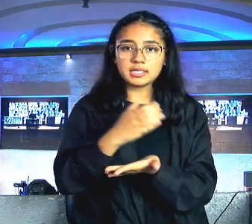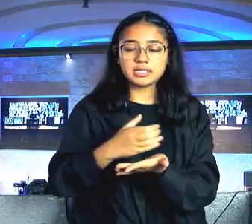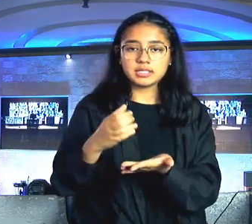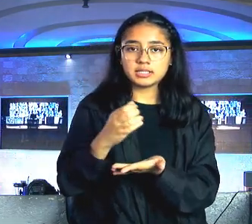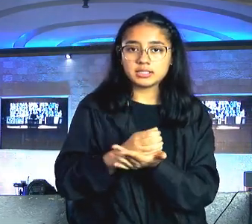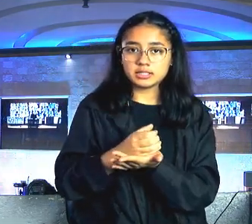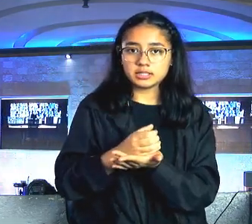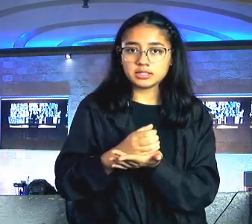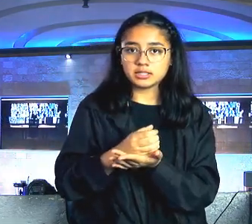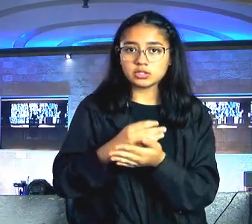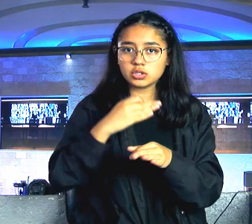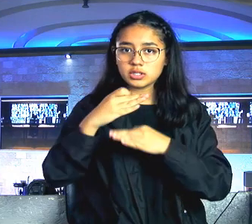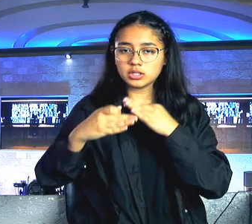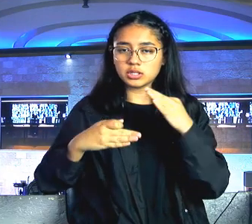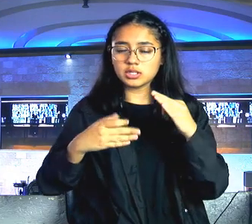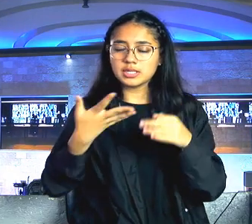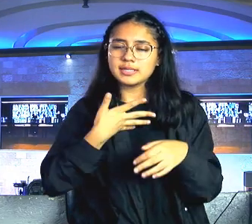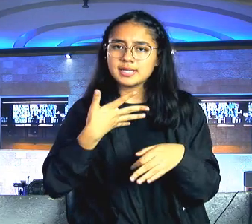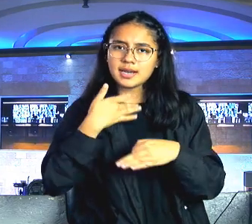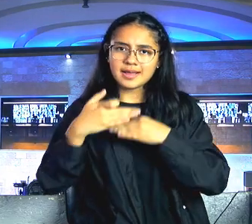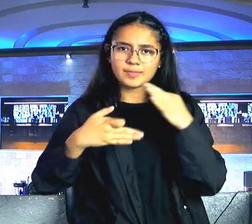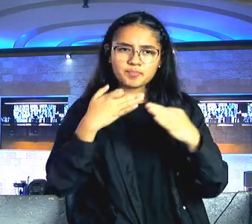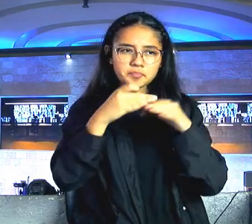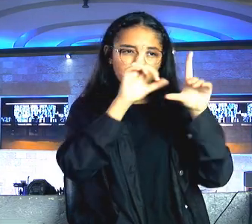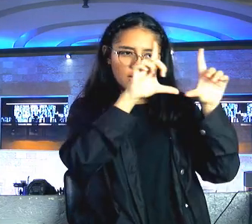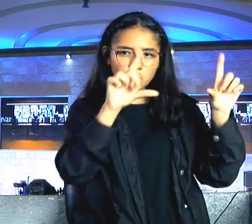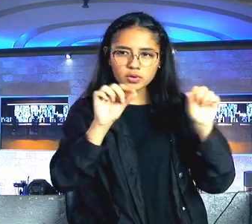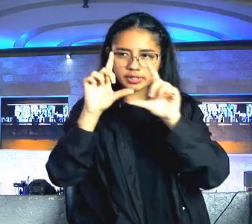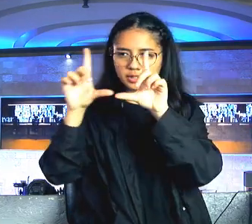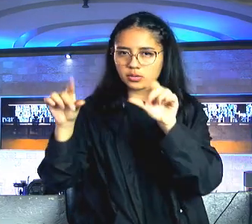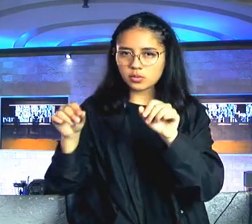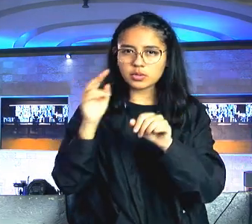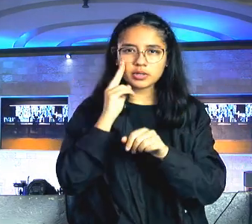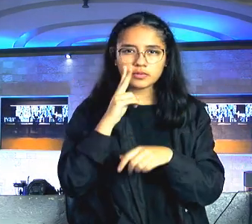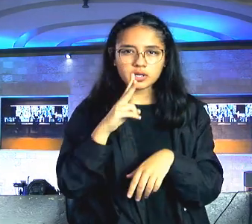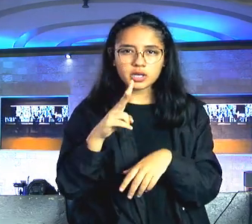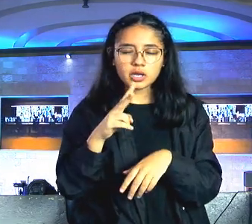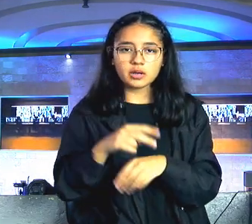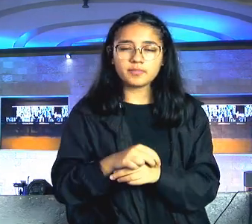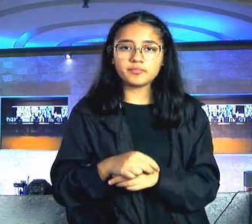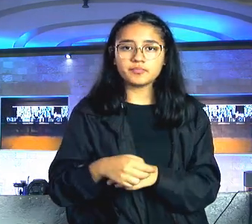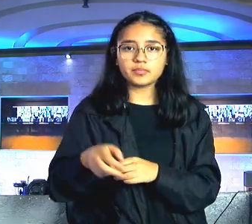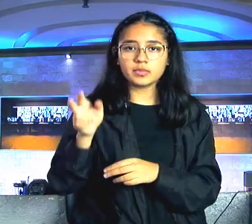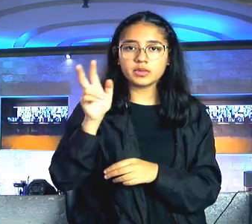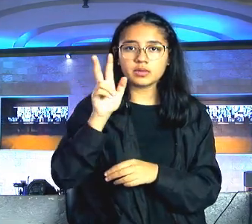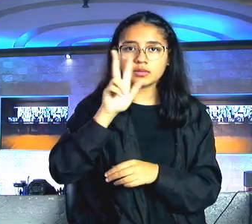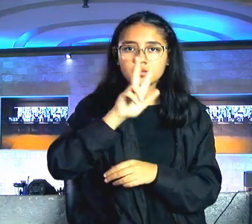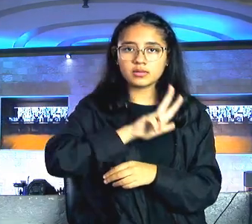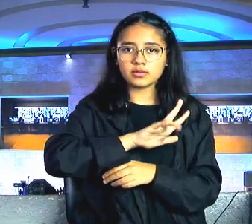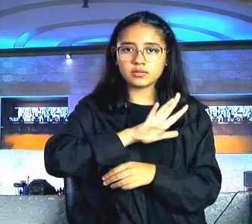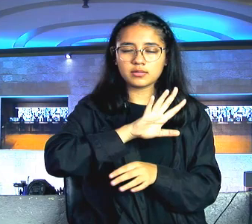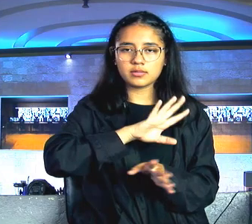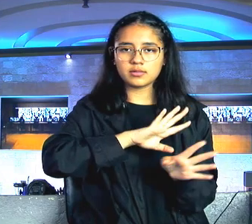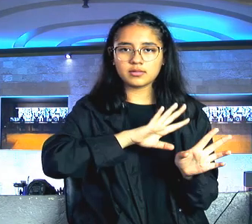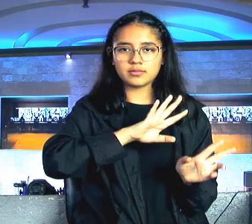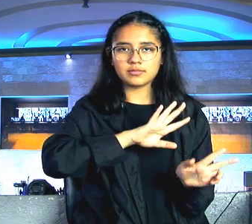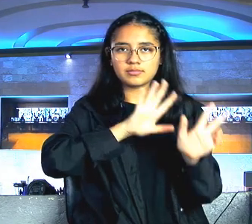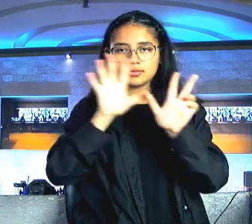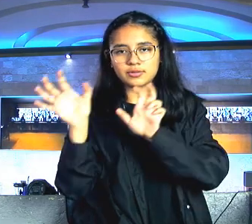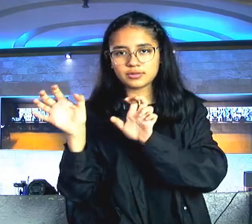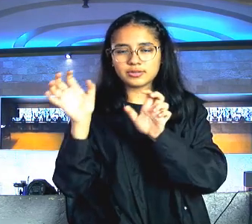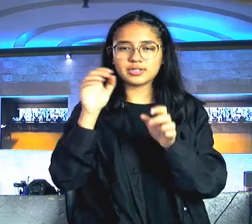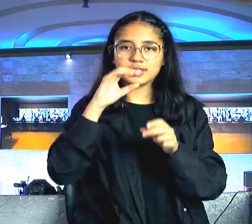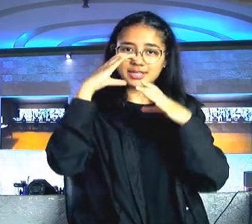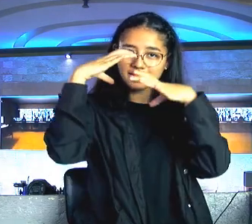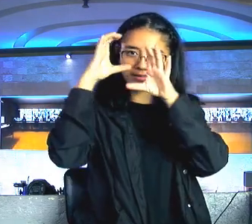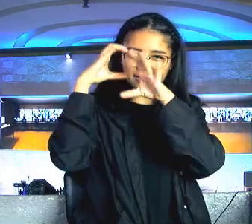tenían todos los monitores y nos explicaron que había 800 cámaras en diferentes puntos